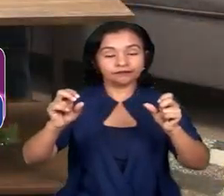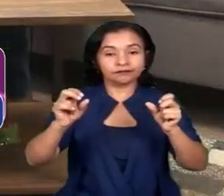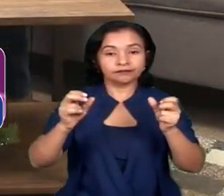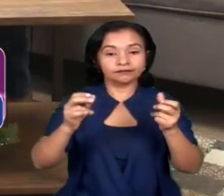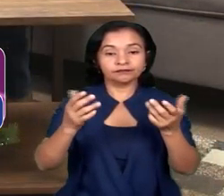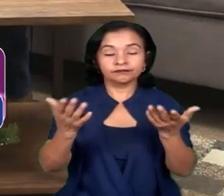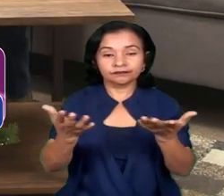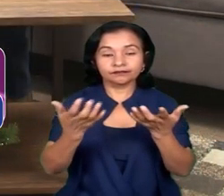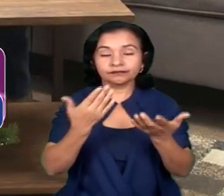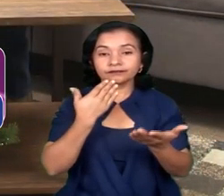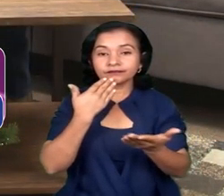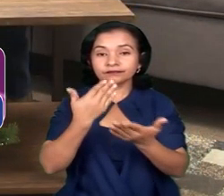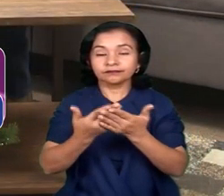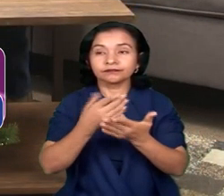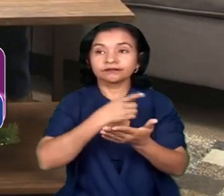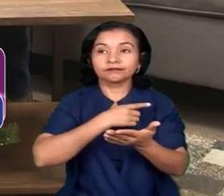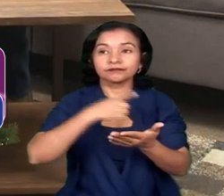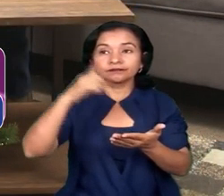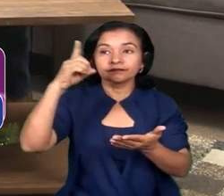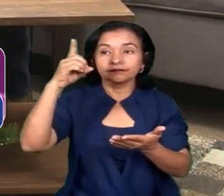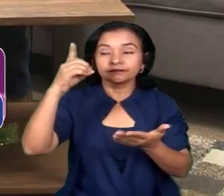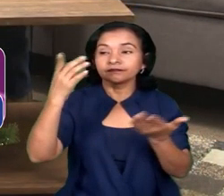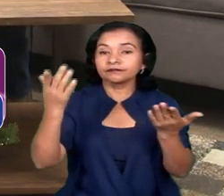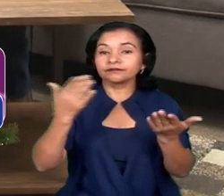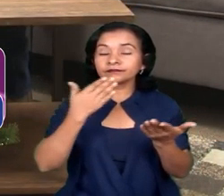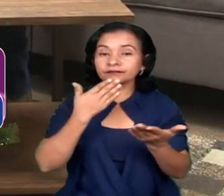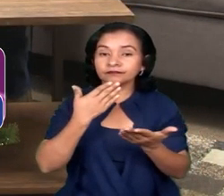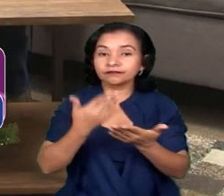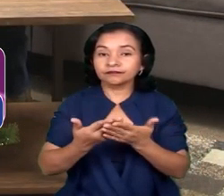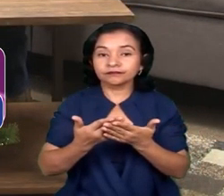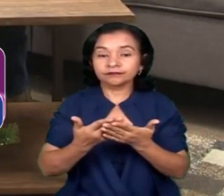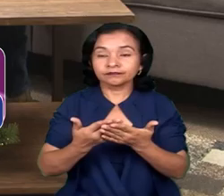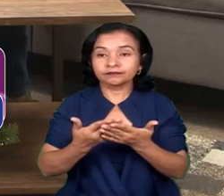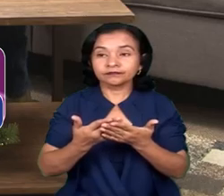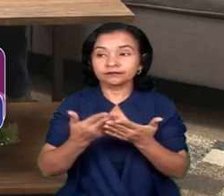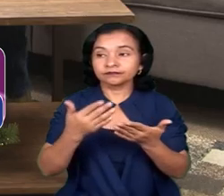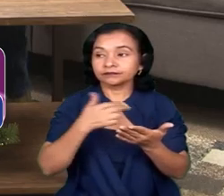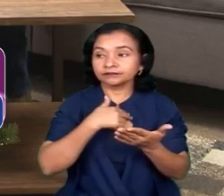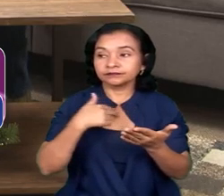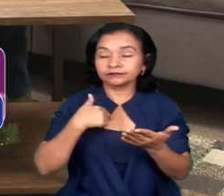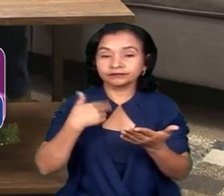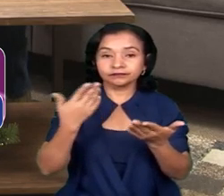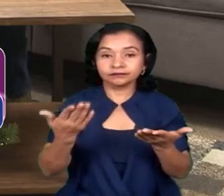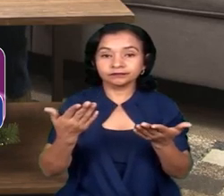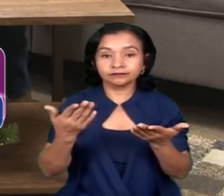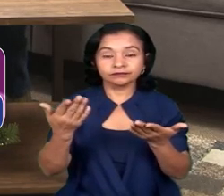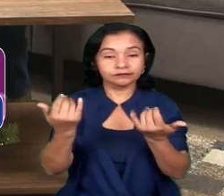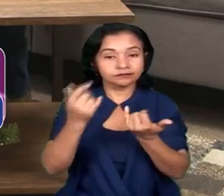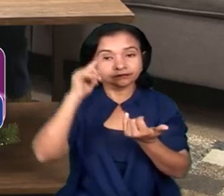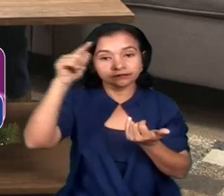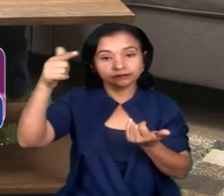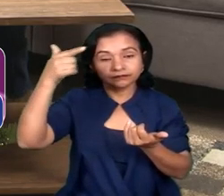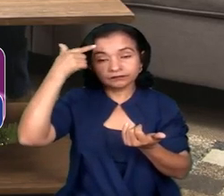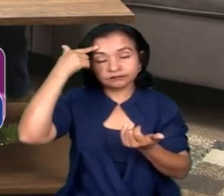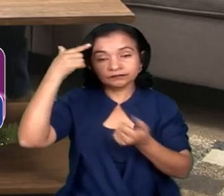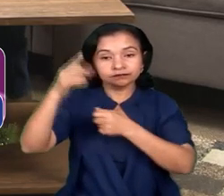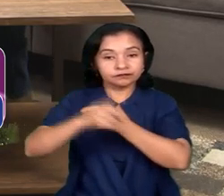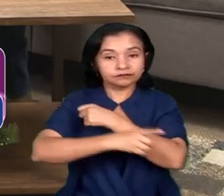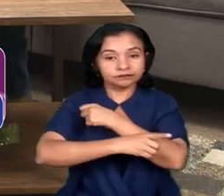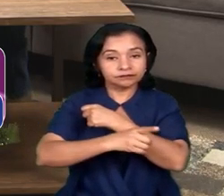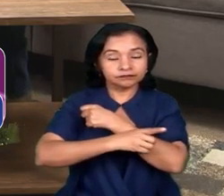nosotros le agradecemos a Dios primeramente, porque él le ha dado. ¿Usted cree que si hubiera el gobierno o el comandante